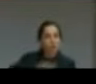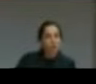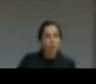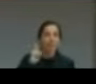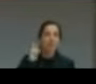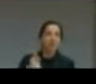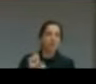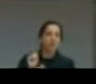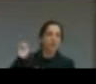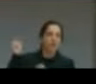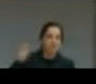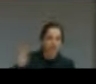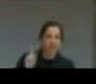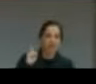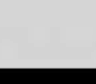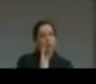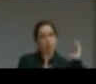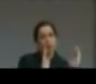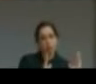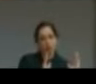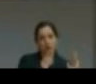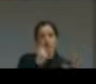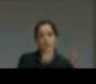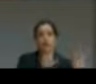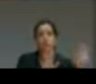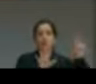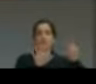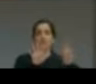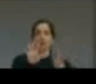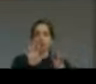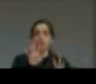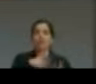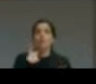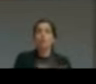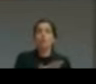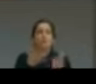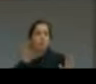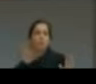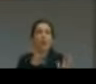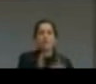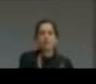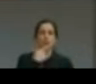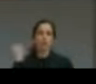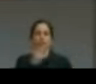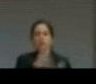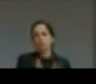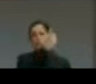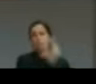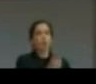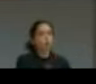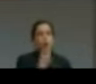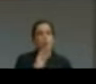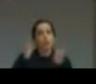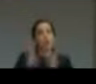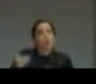xenófobas, excluyentes o agresivos. Tampoco tiene que ser un documento vitalicio ni rígido, en el sentido de que el mundo